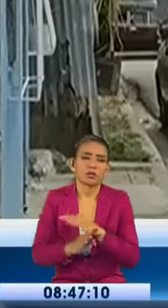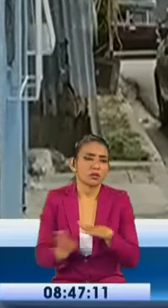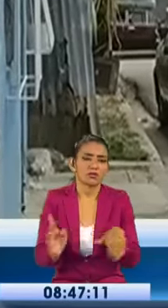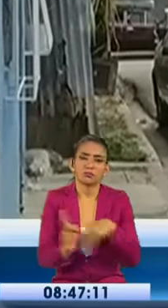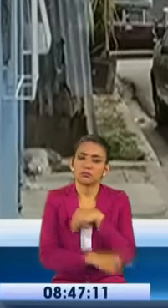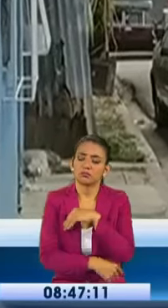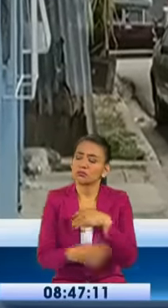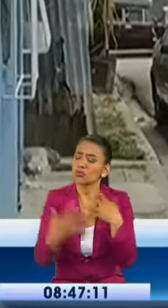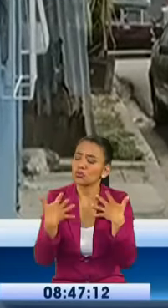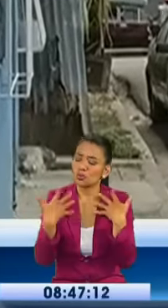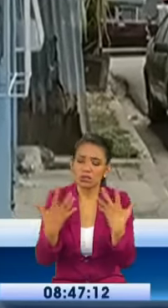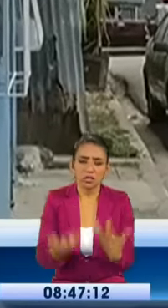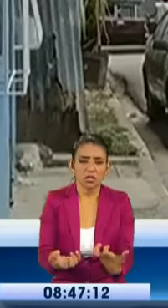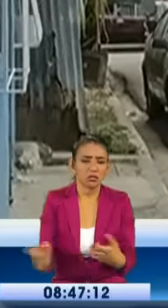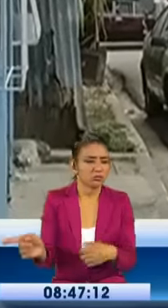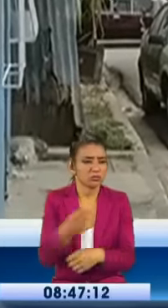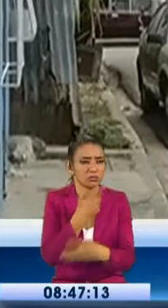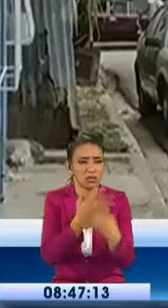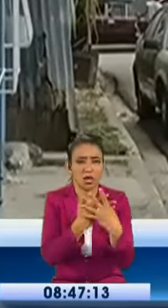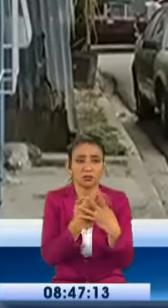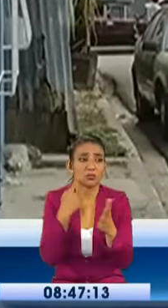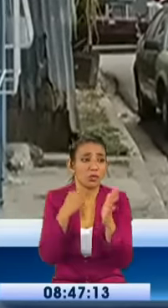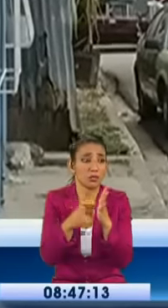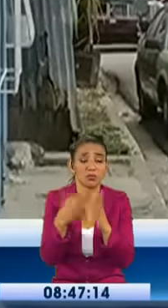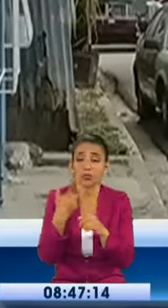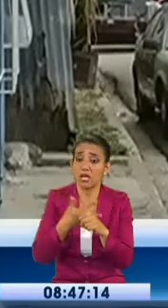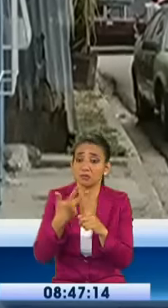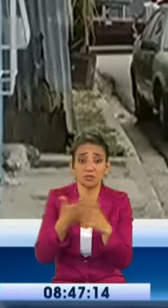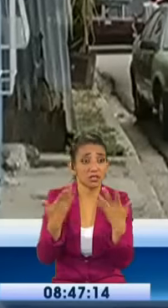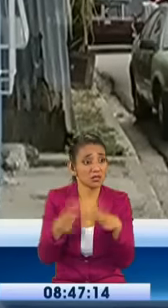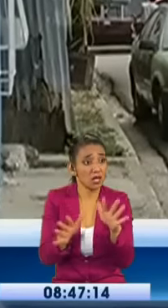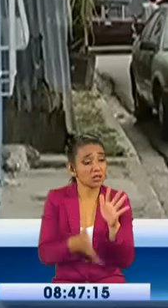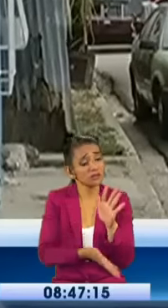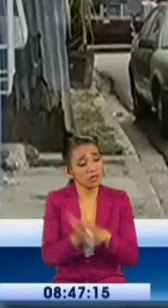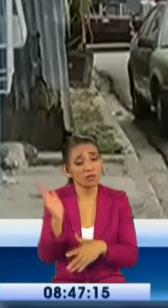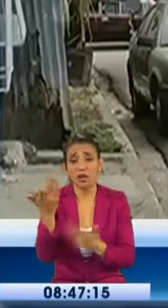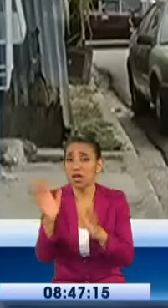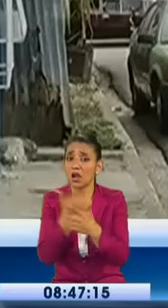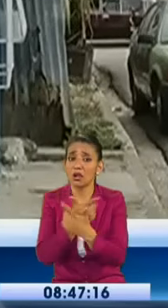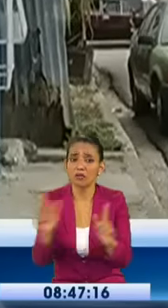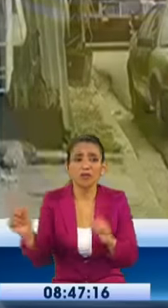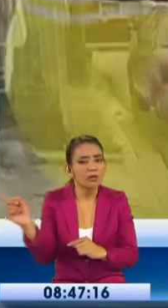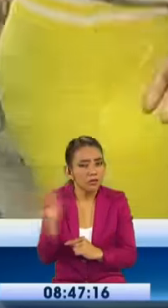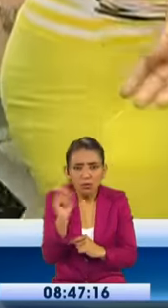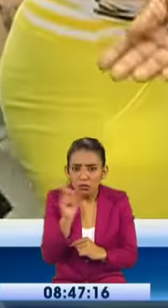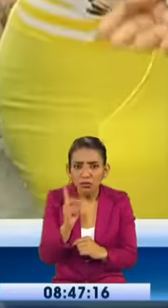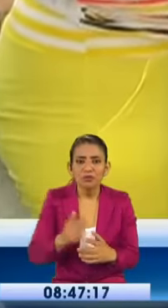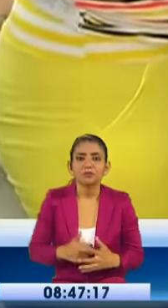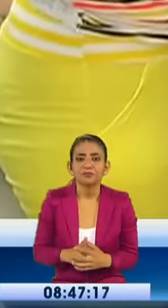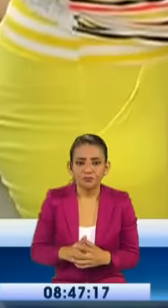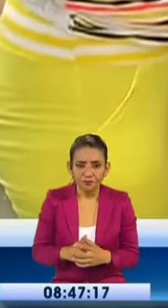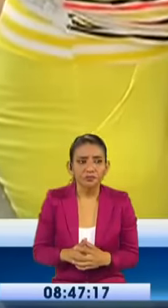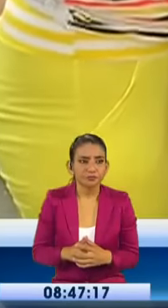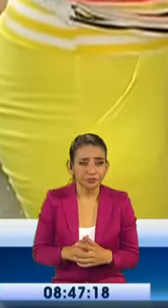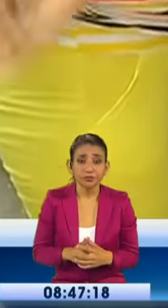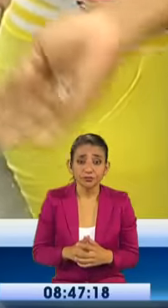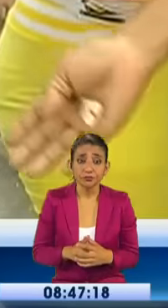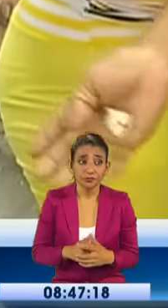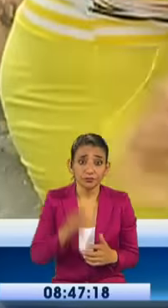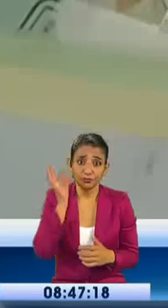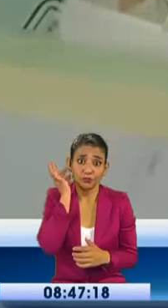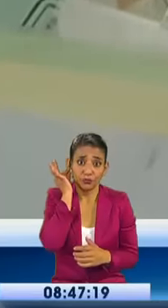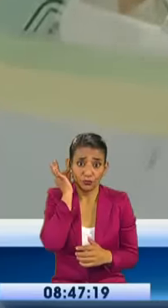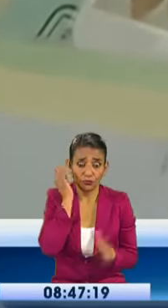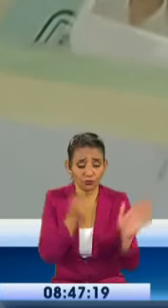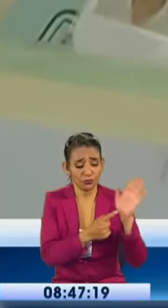Eso que sí. Pues no que vengan 3 meses, 6 meses, vengan, tomen, aquí está un dinero y se vaya. Jenny muestra los documentos de la